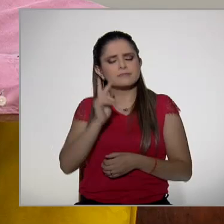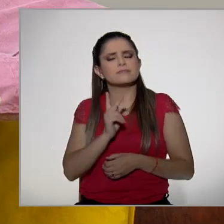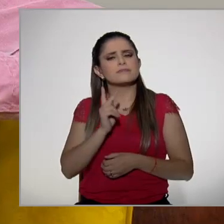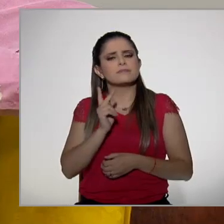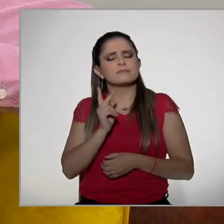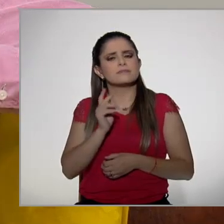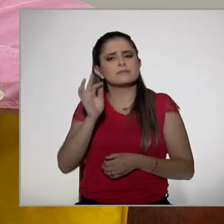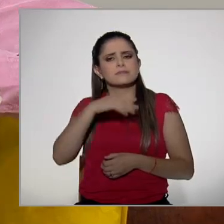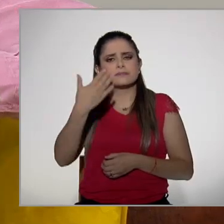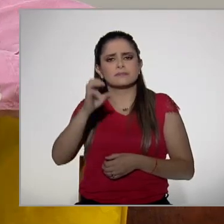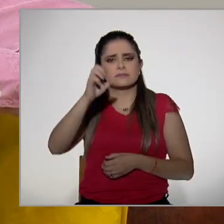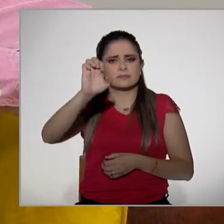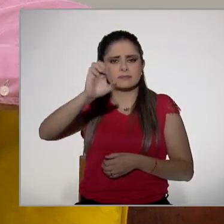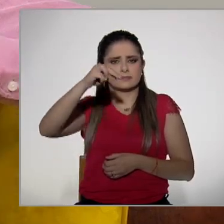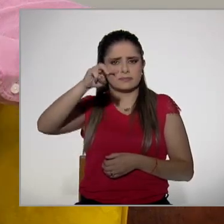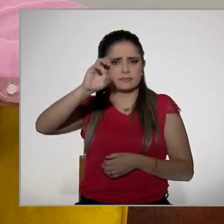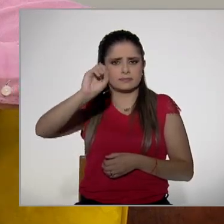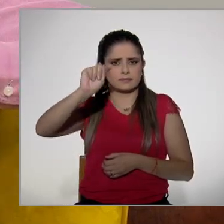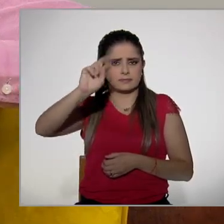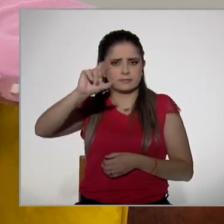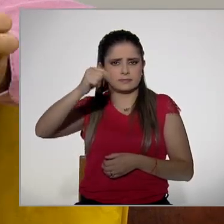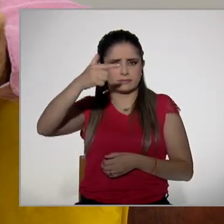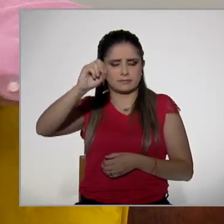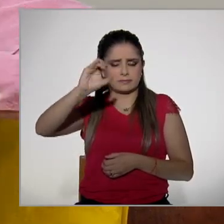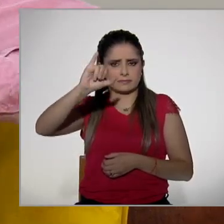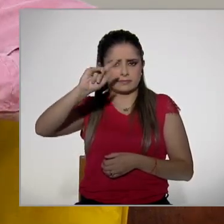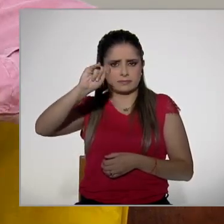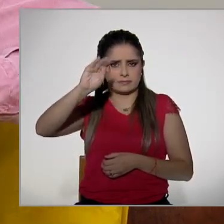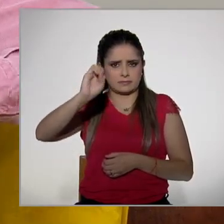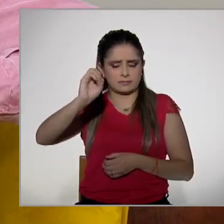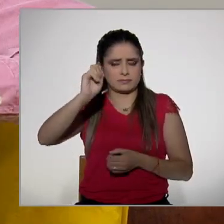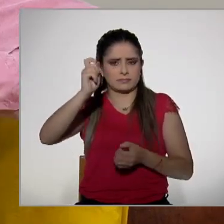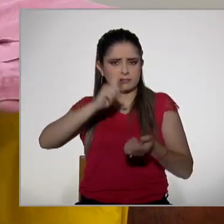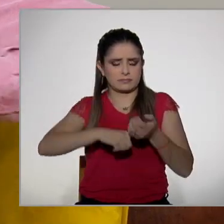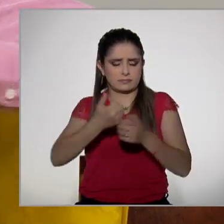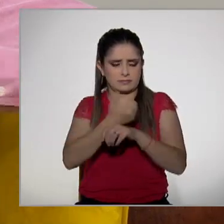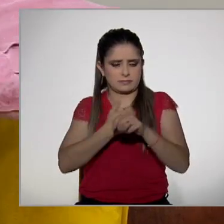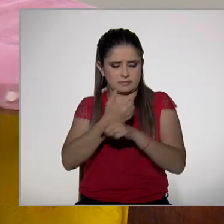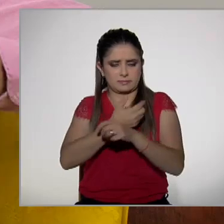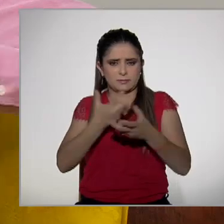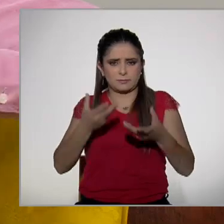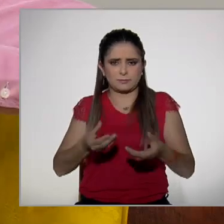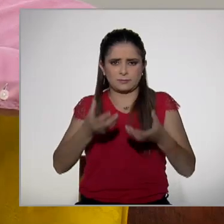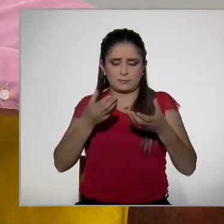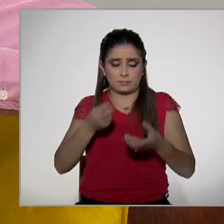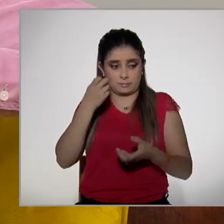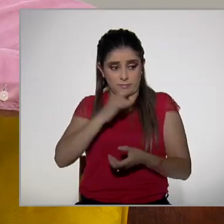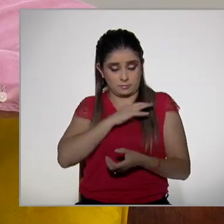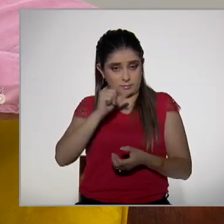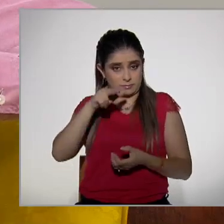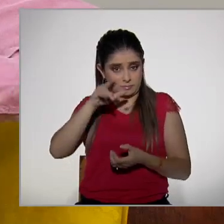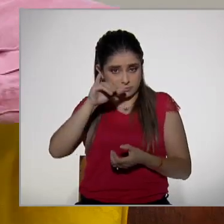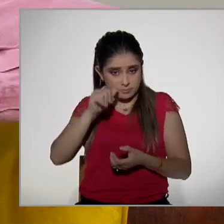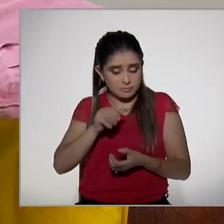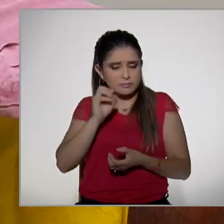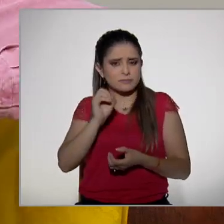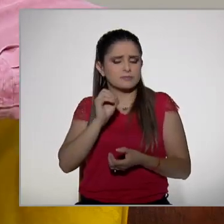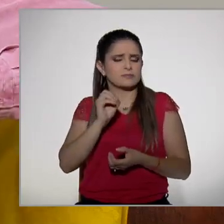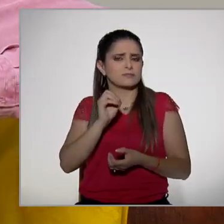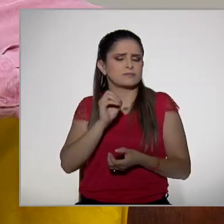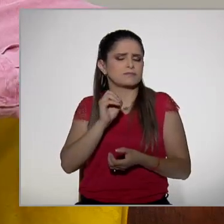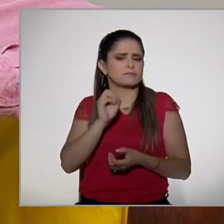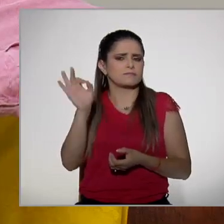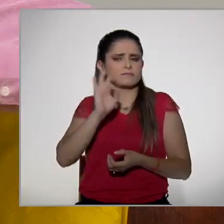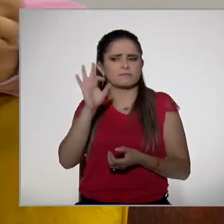de él escrito que es la concentración sólida de las de la sangre esto nos puede hablar de anemia también tiene que ver si hay